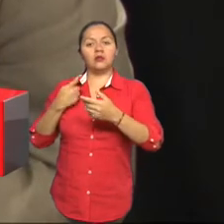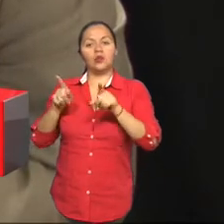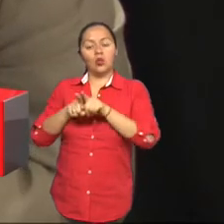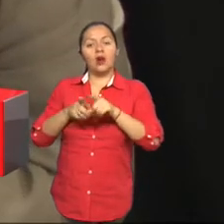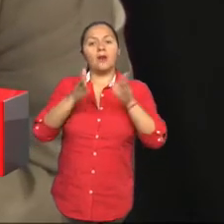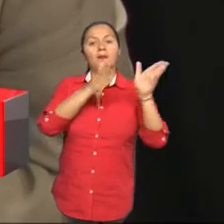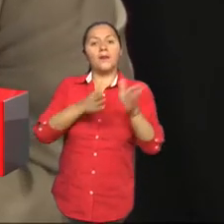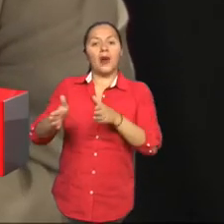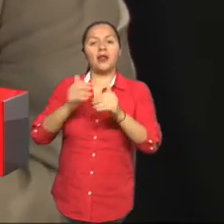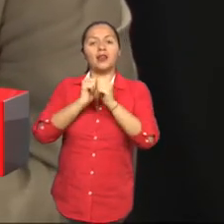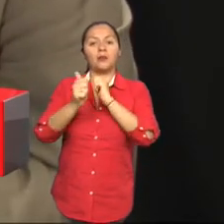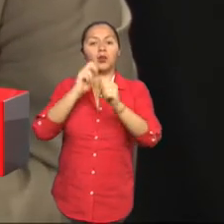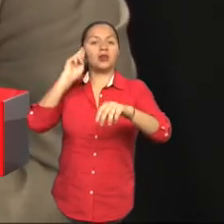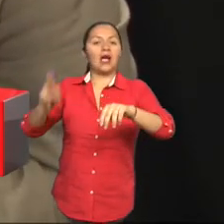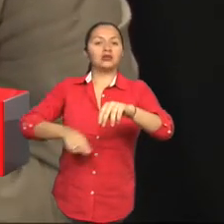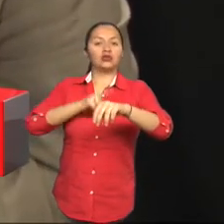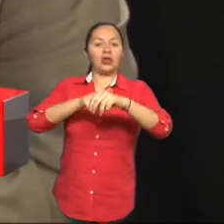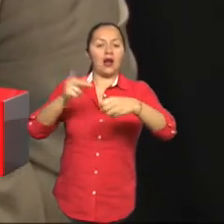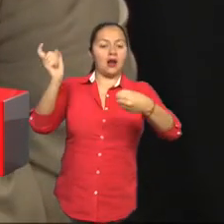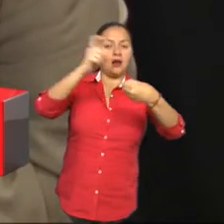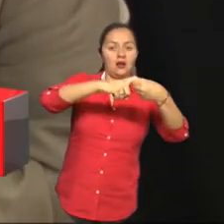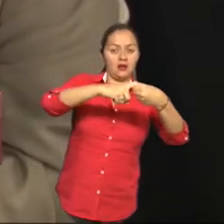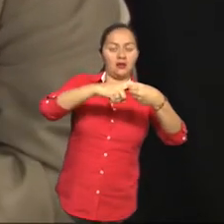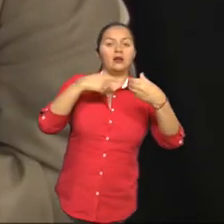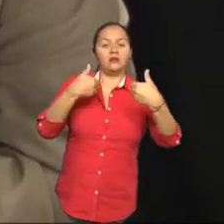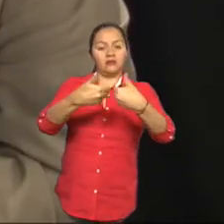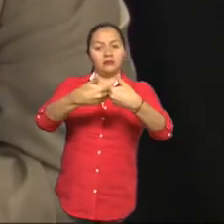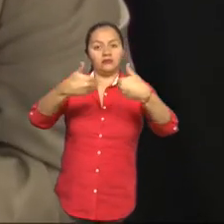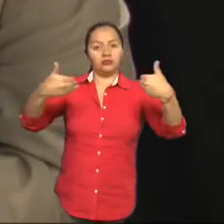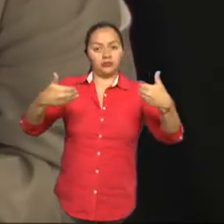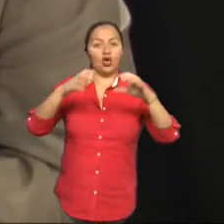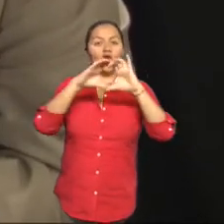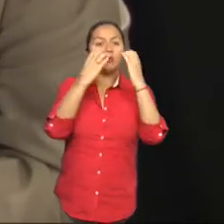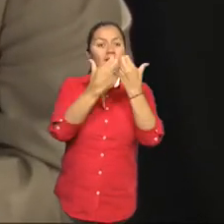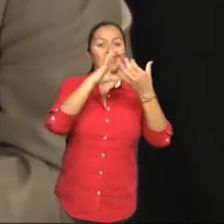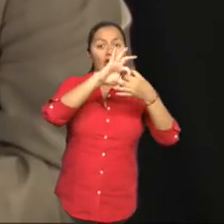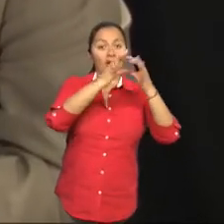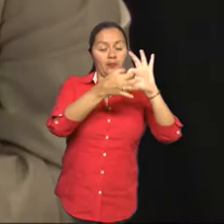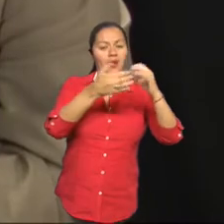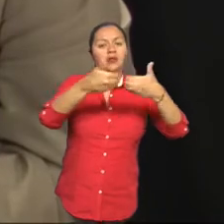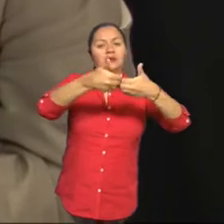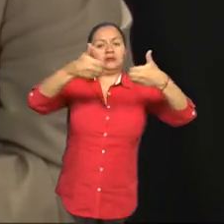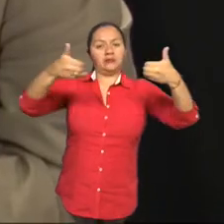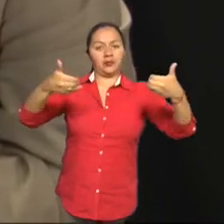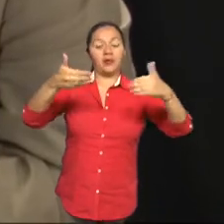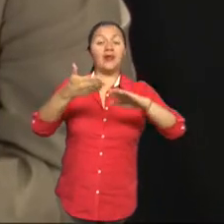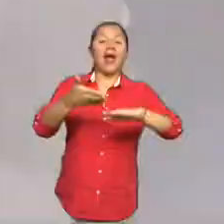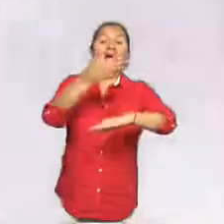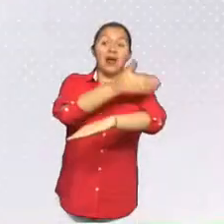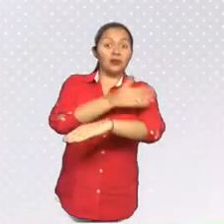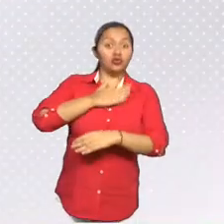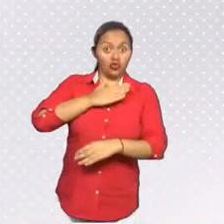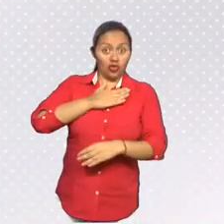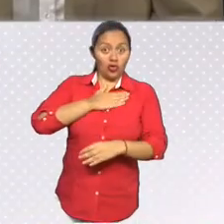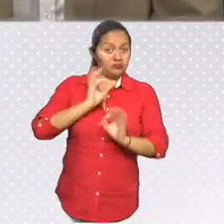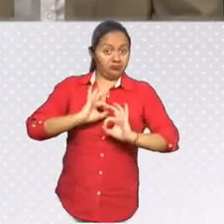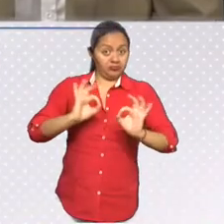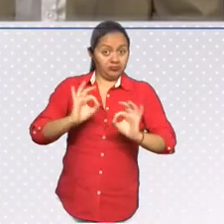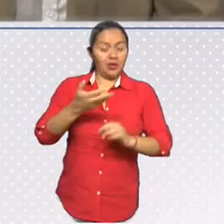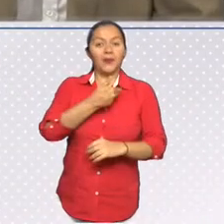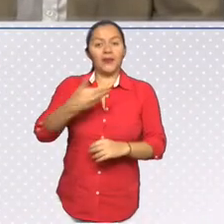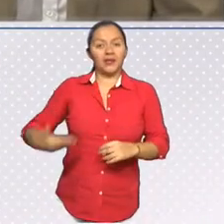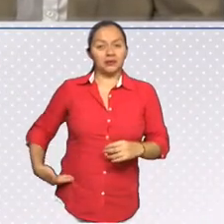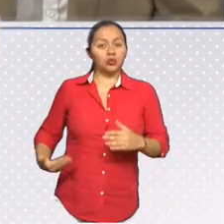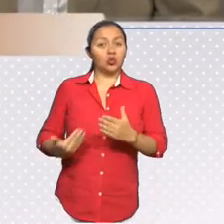sistema deportivo nacional. O sea, es una estructura separada al Comité Olímpico. Entiendo, antes de que yo sea dirigente, que el Comité